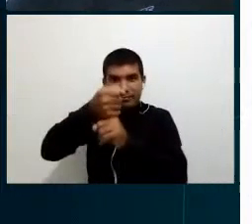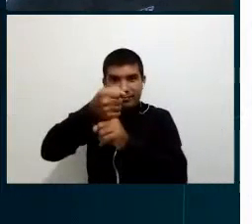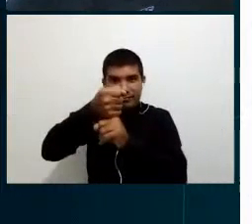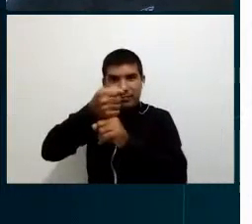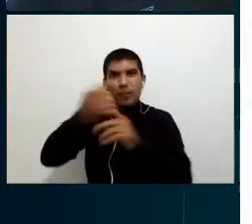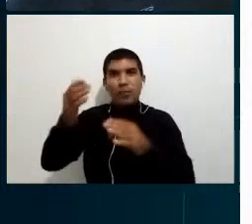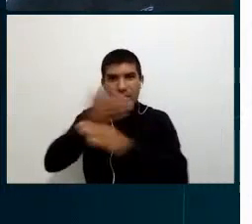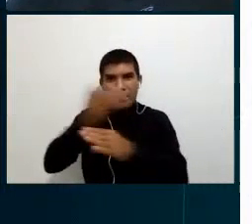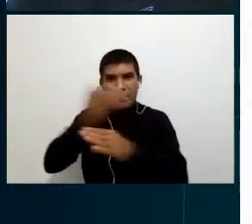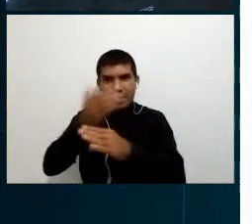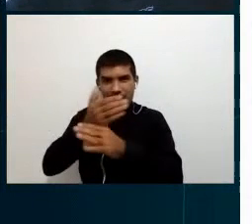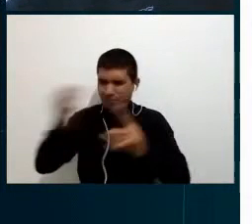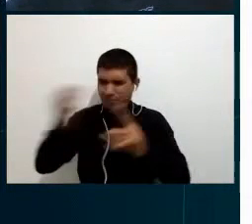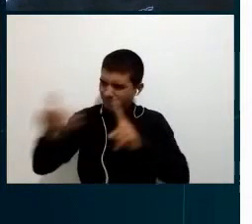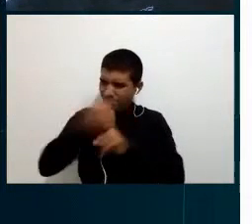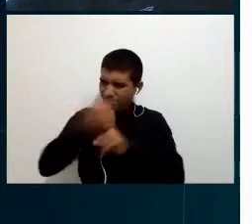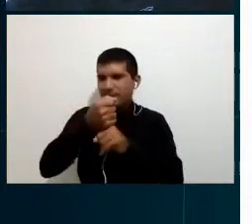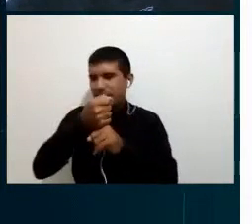equipos